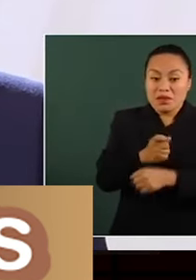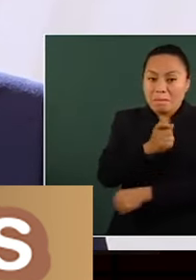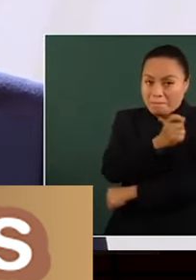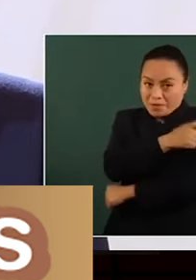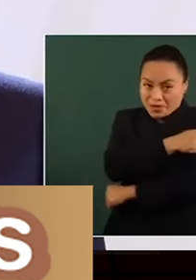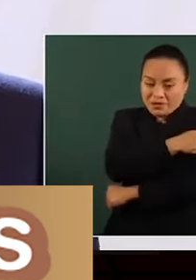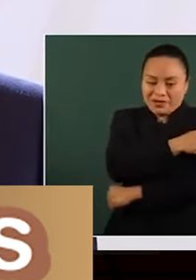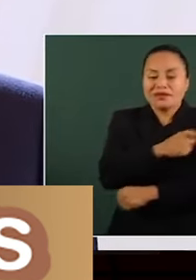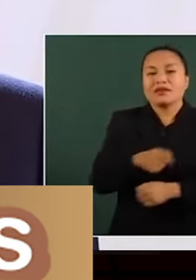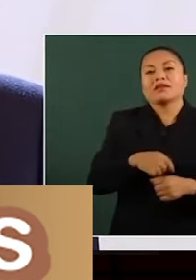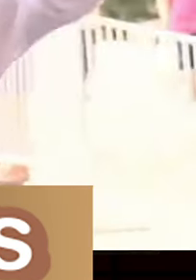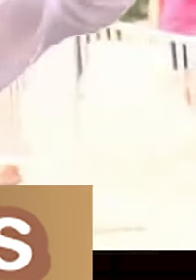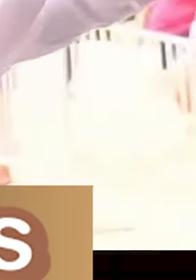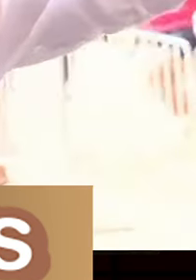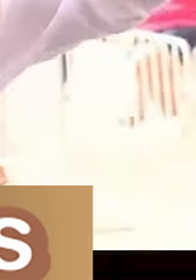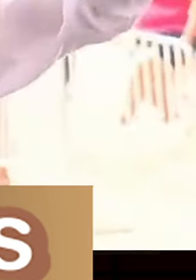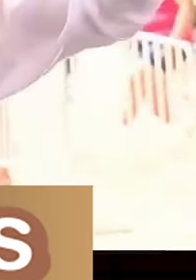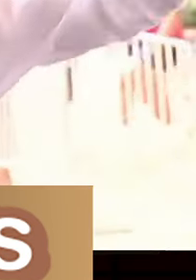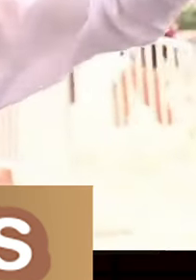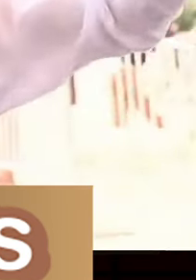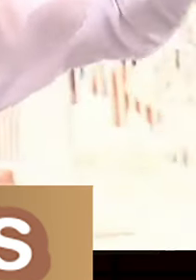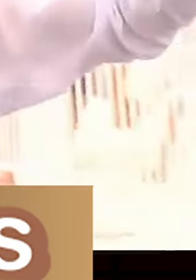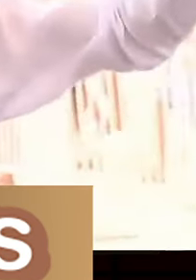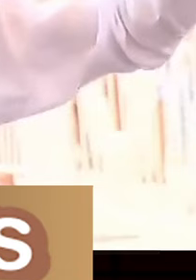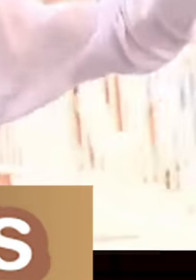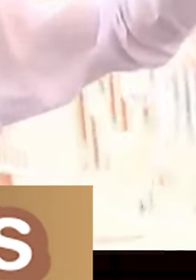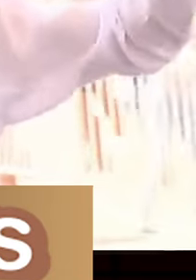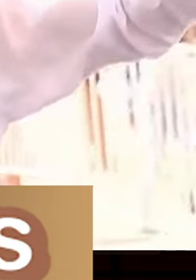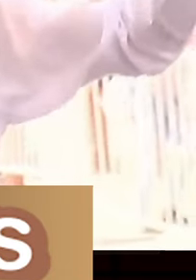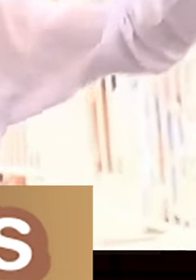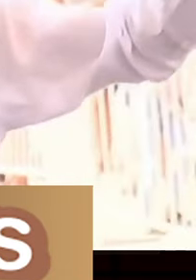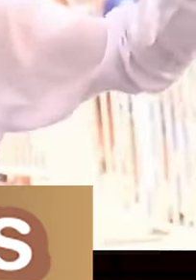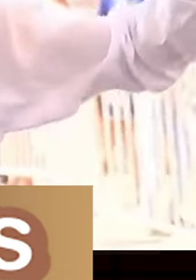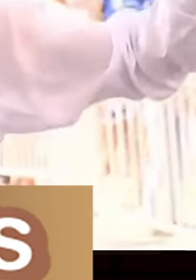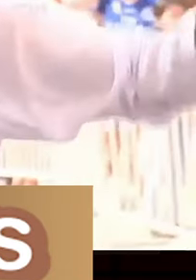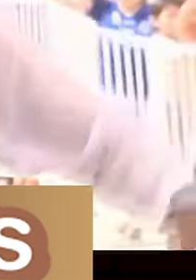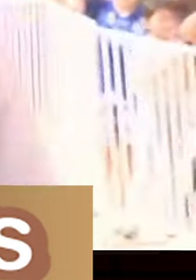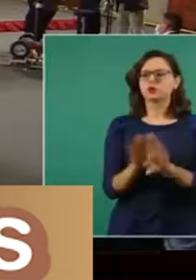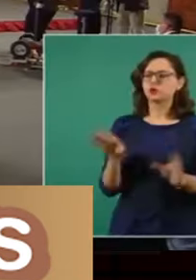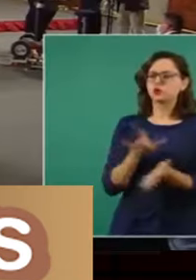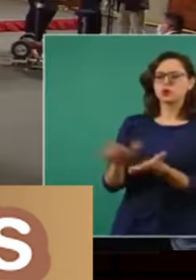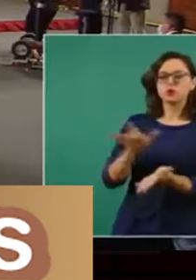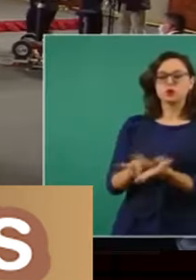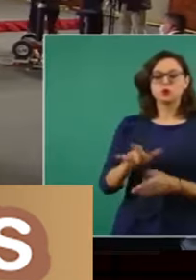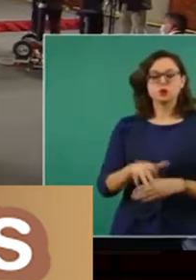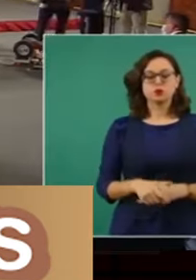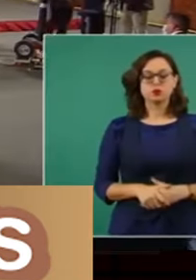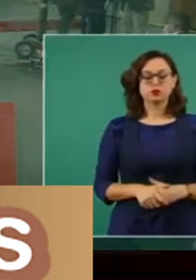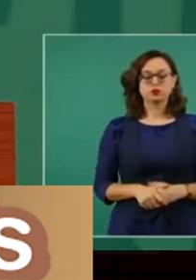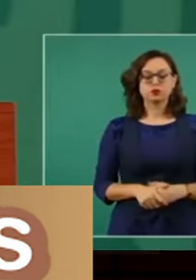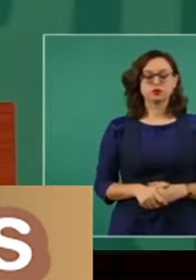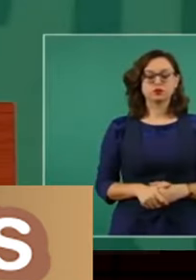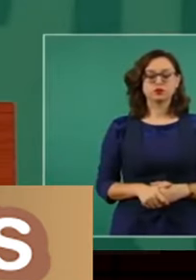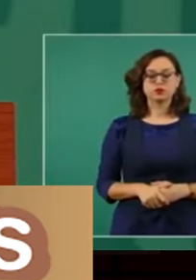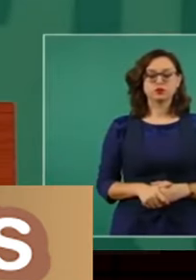Entonces, claro, mis gobiernos son un desastre, no importa nada, total, la culpa la tiene España. Pero escúcheme, ¿cómo la tiene España? Sí, sí, porque España